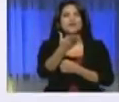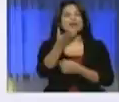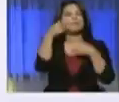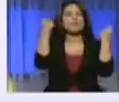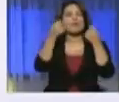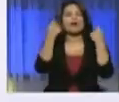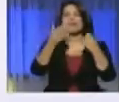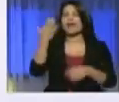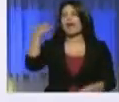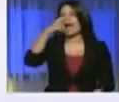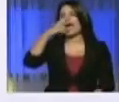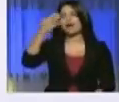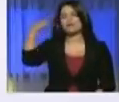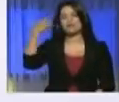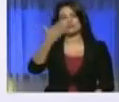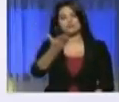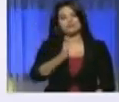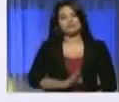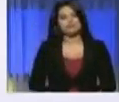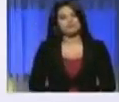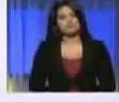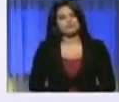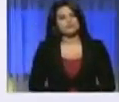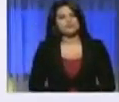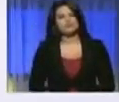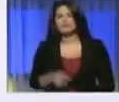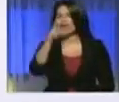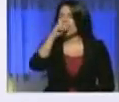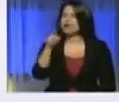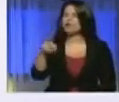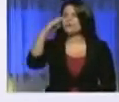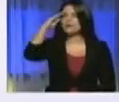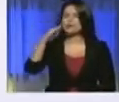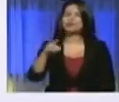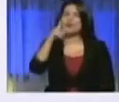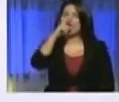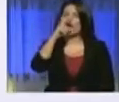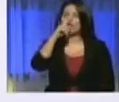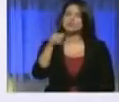hace años, ¿vale? ¿Qué edad tienes tú, Rivero?